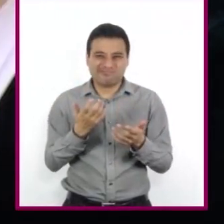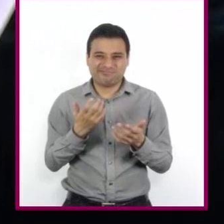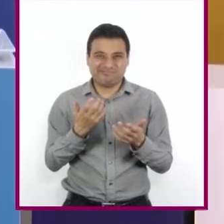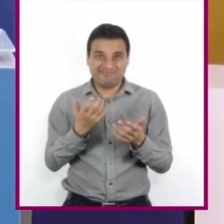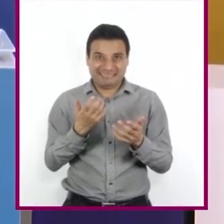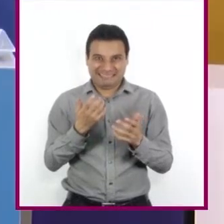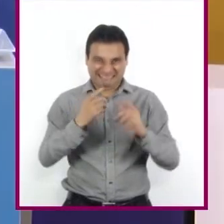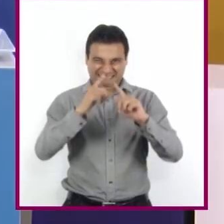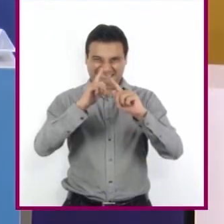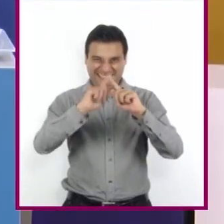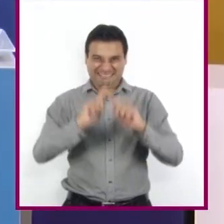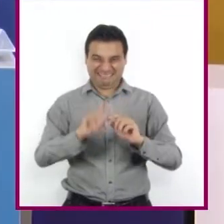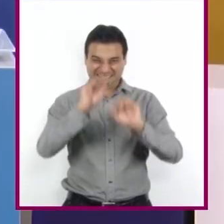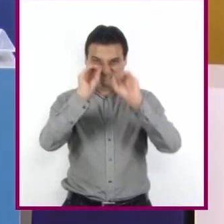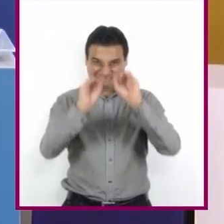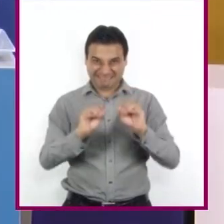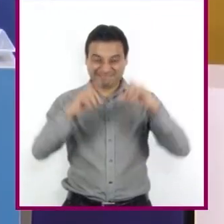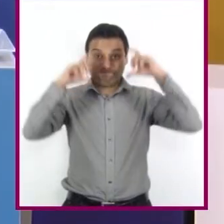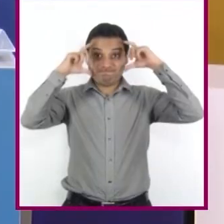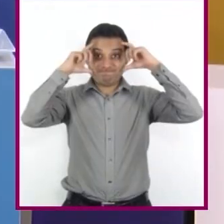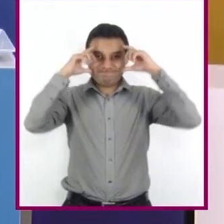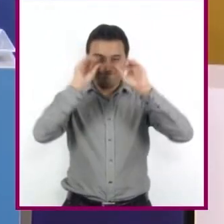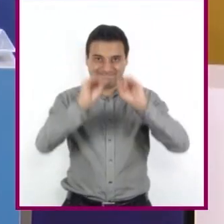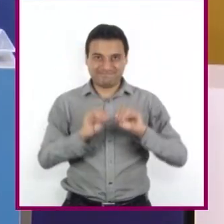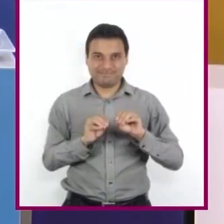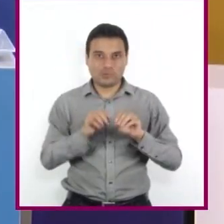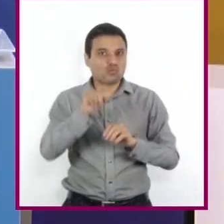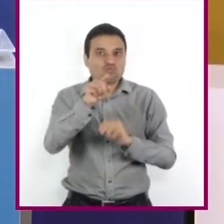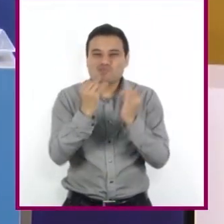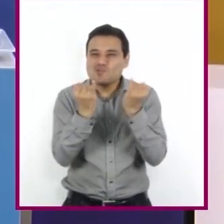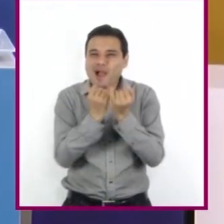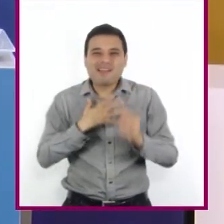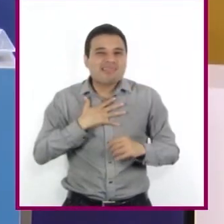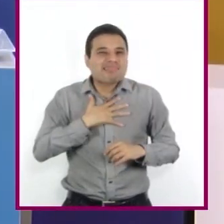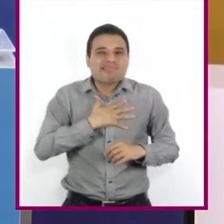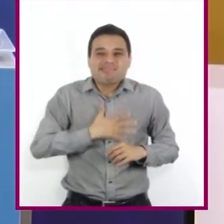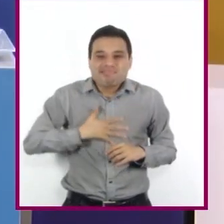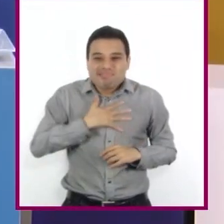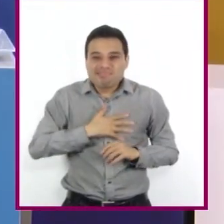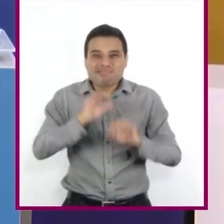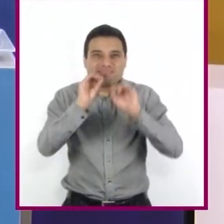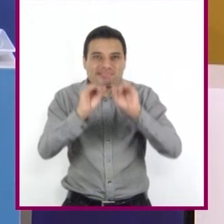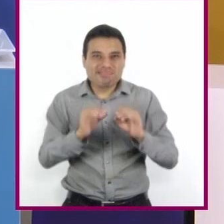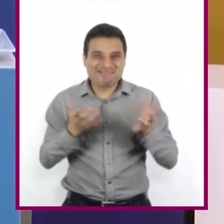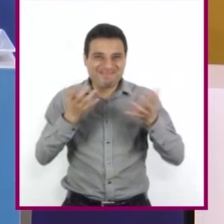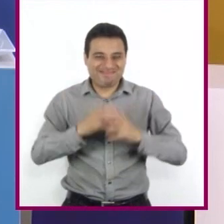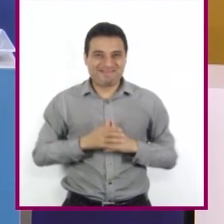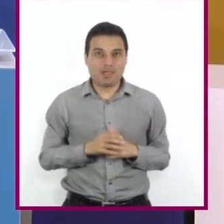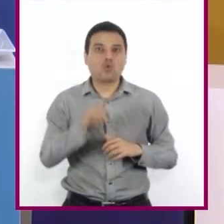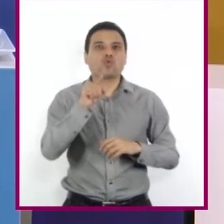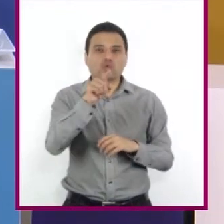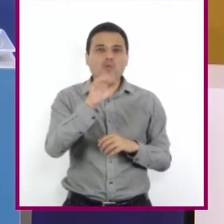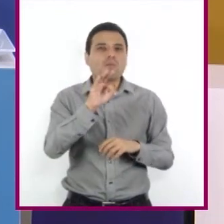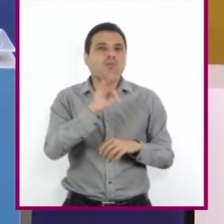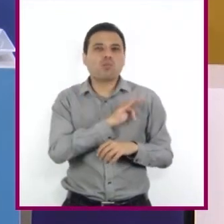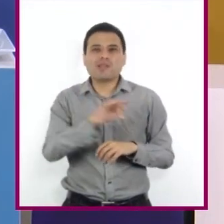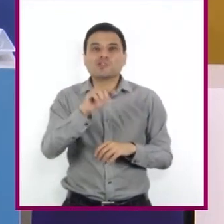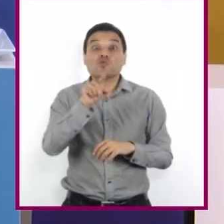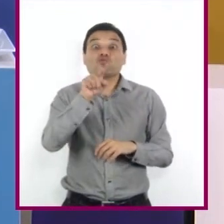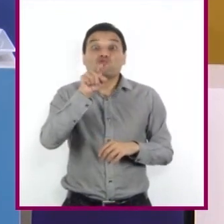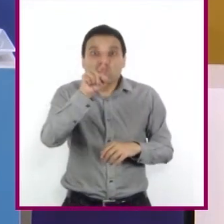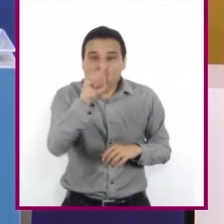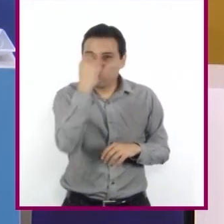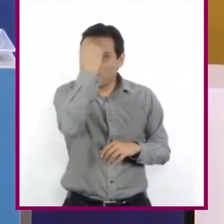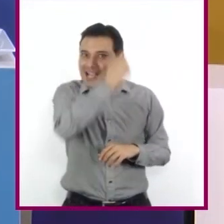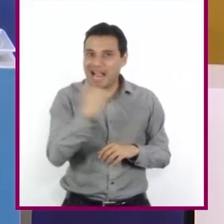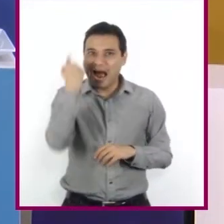rostro. Y así también ustedes podrán experimentar. De otra forma, también ustedes van a elaborar el suyo, con